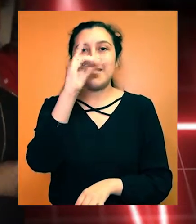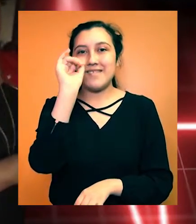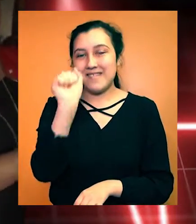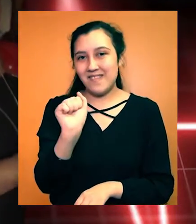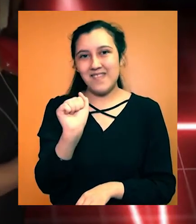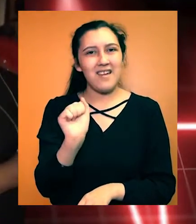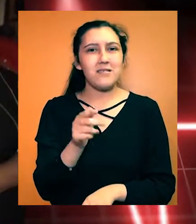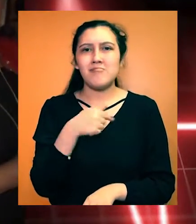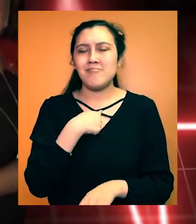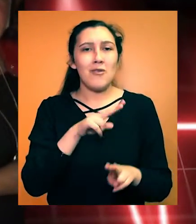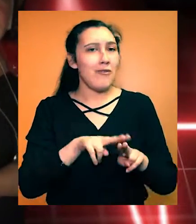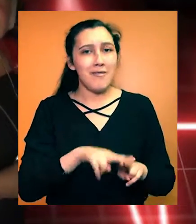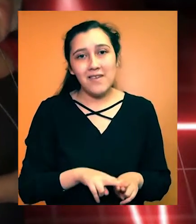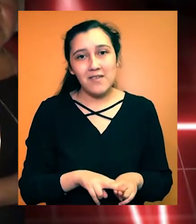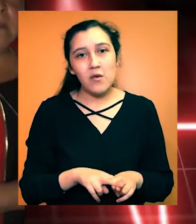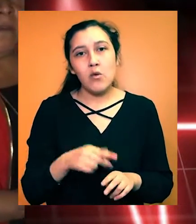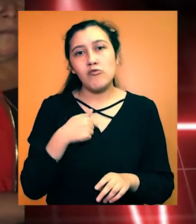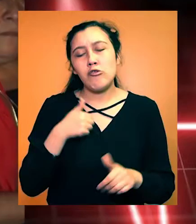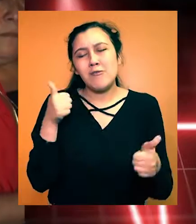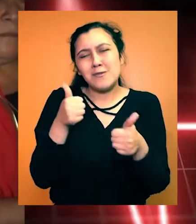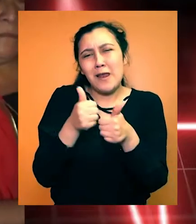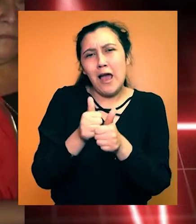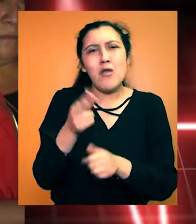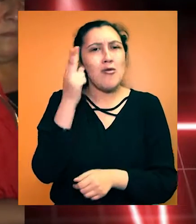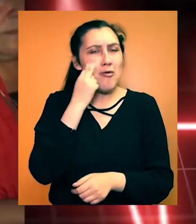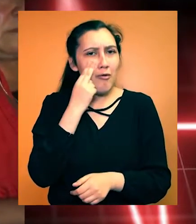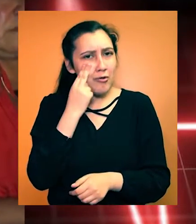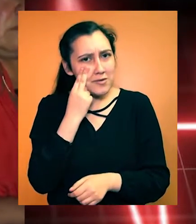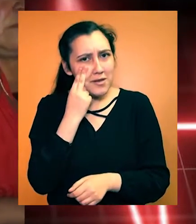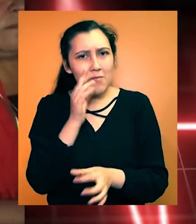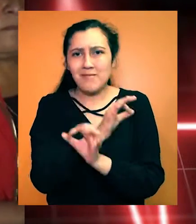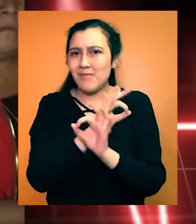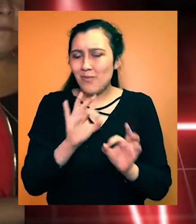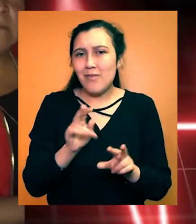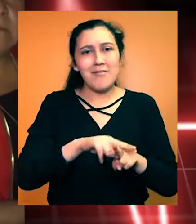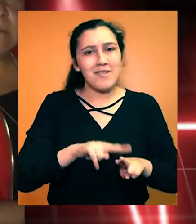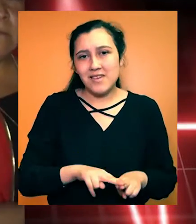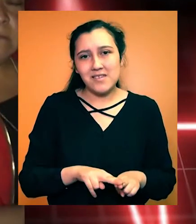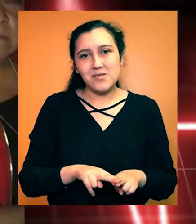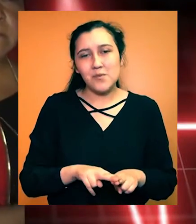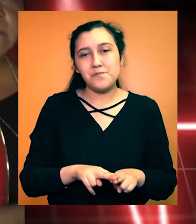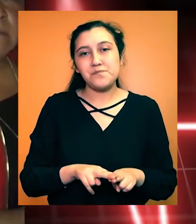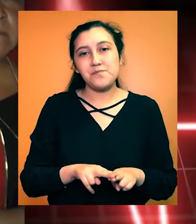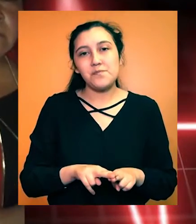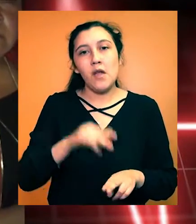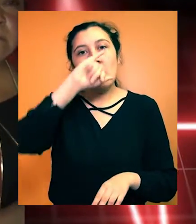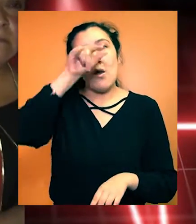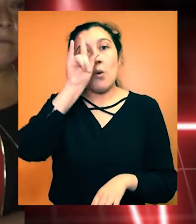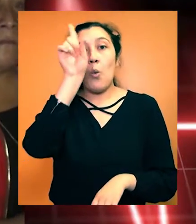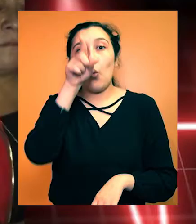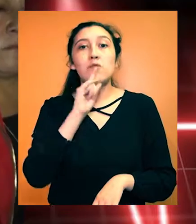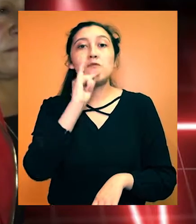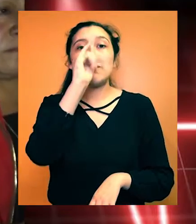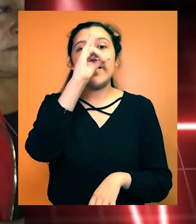cerrada es injusticia. Nosotros somos muy cercanos a él y no hubo ninguna llamada perdida. nada, ni siquiera una notificación.